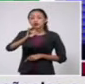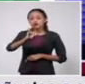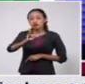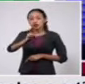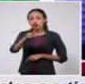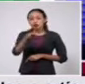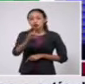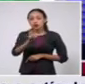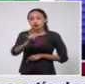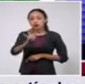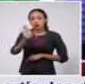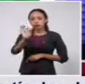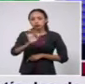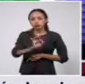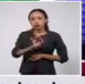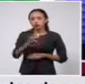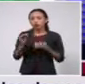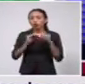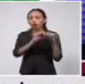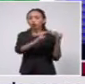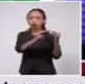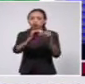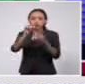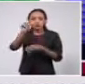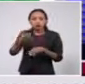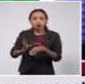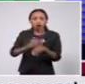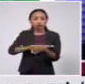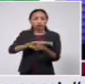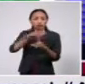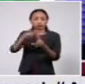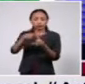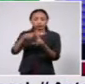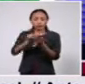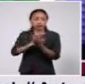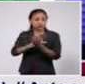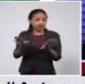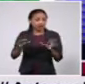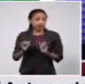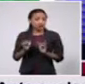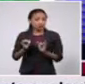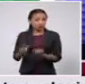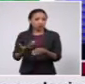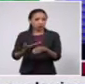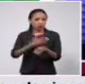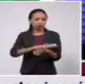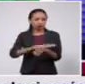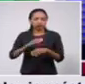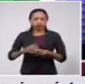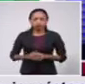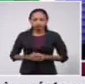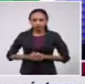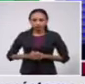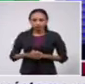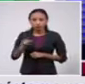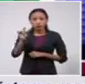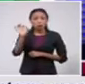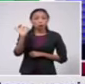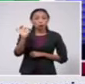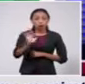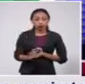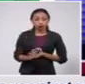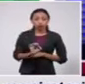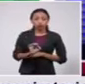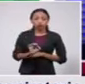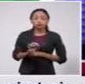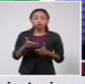96,4% son contactos de casos positivos ya diagnosticados previamente. Es un % que se va